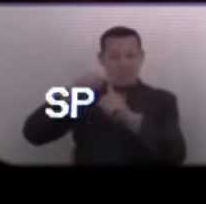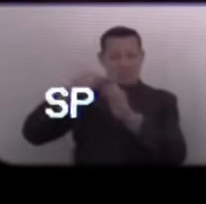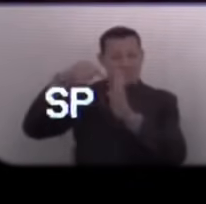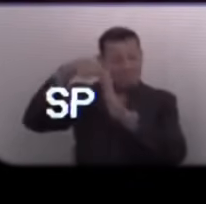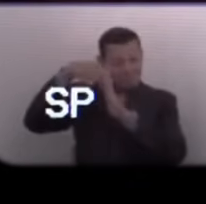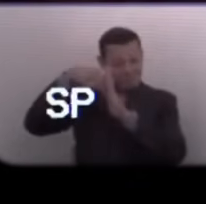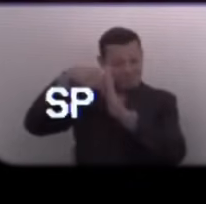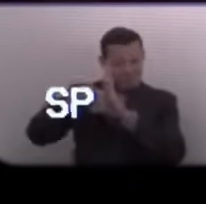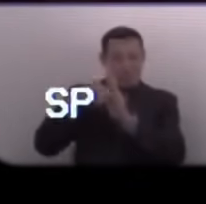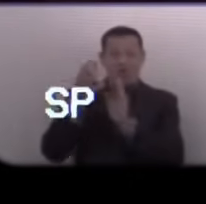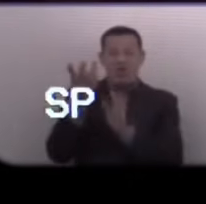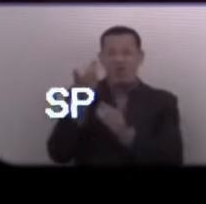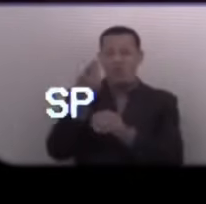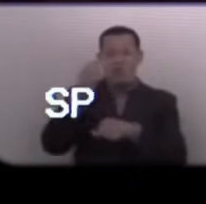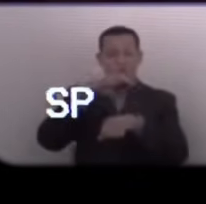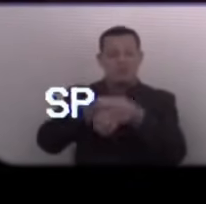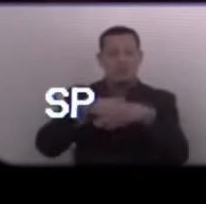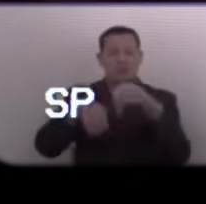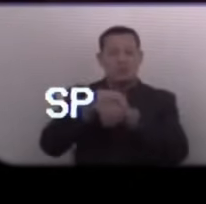número de capturados,